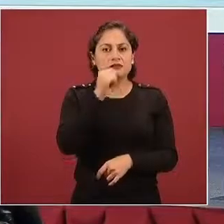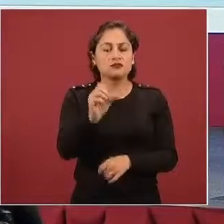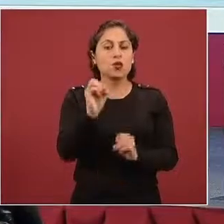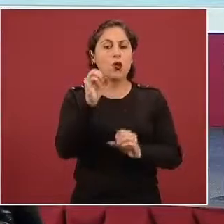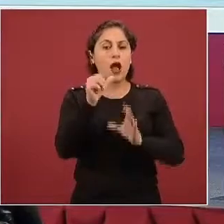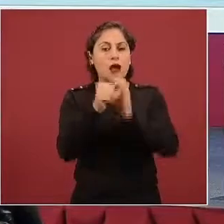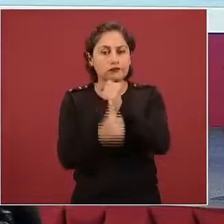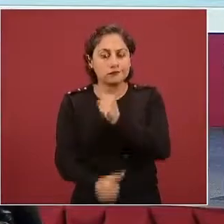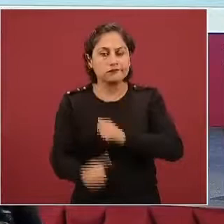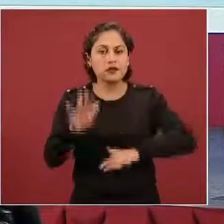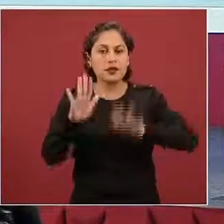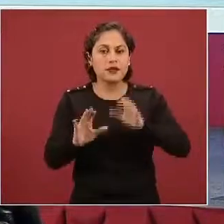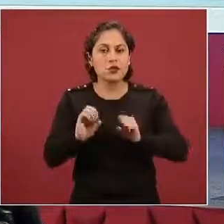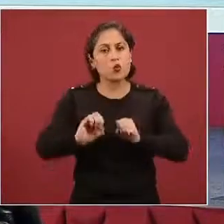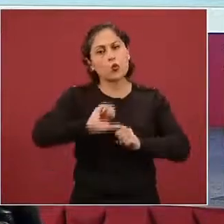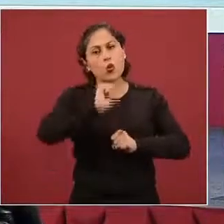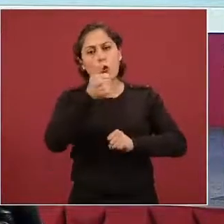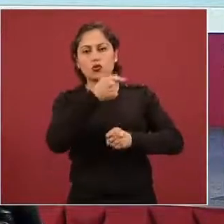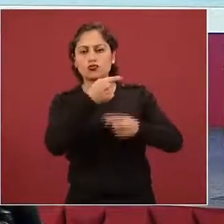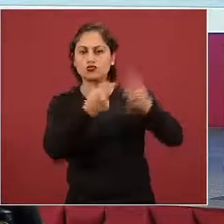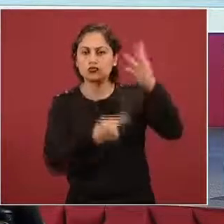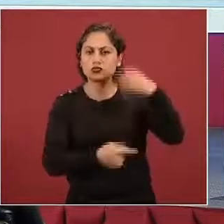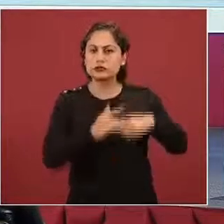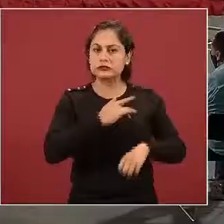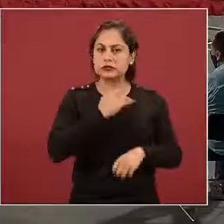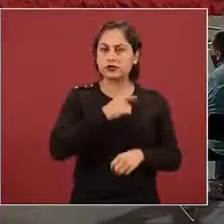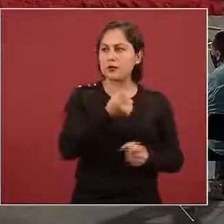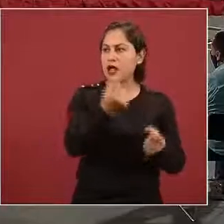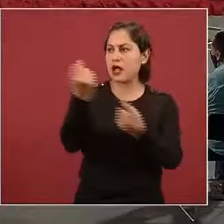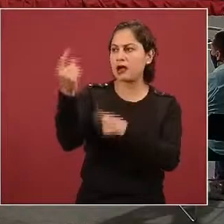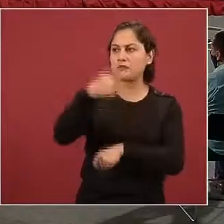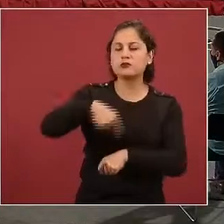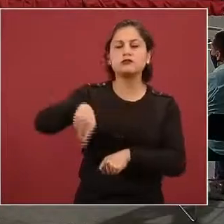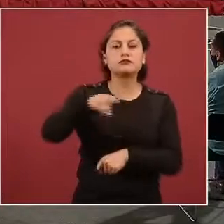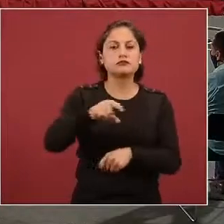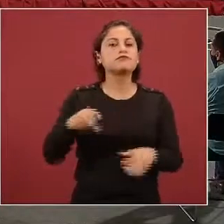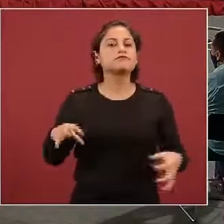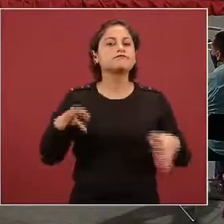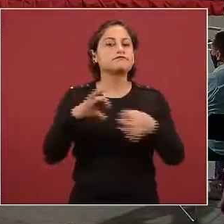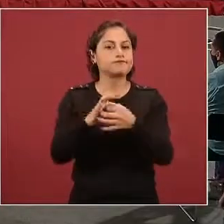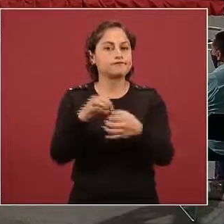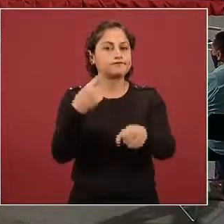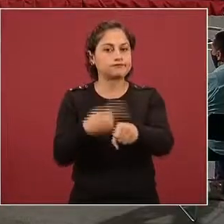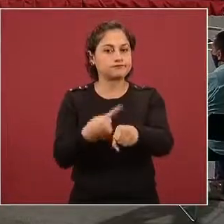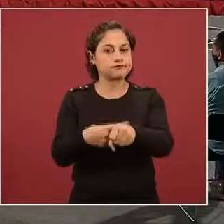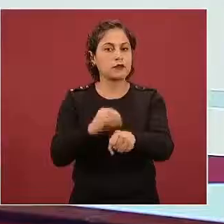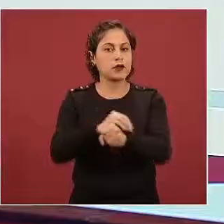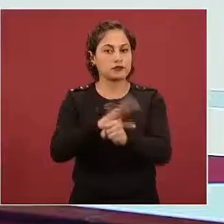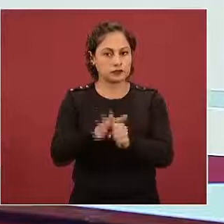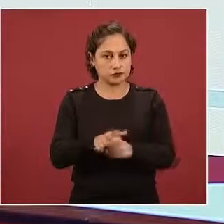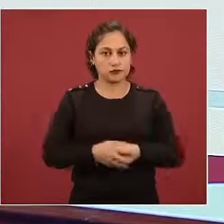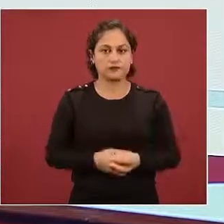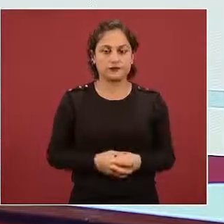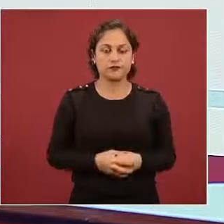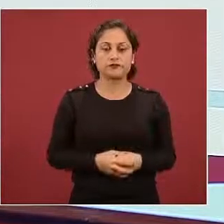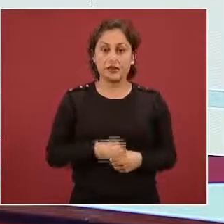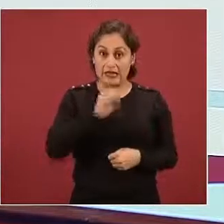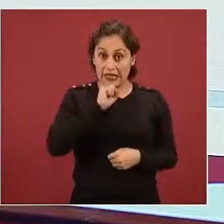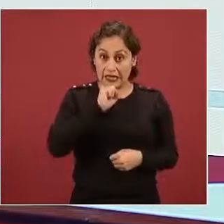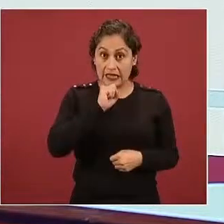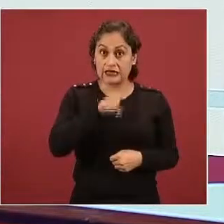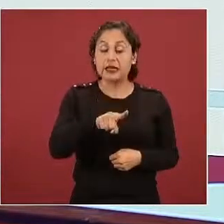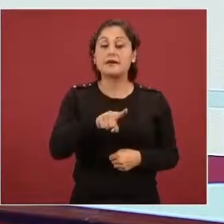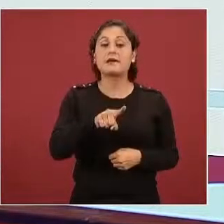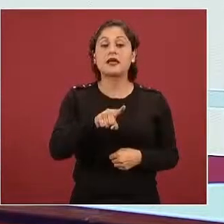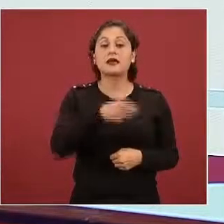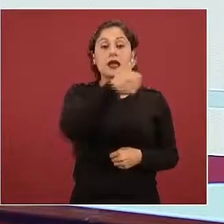otros síntomas que se han descrito que corresponden con la enfermedad COVID-19. Se suman los informes de cada una de